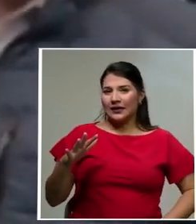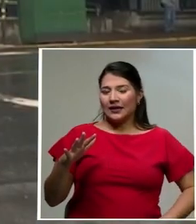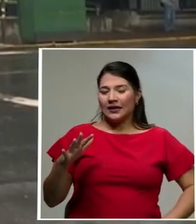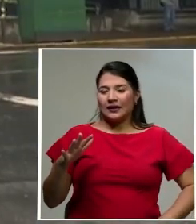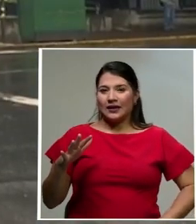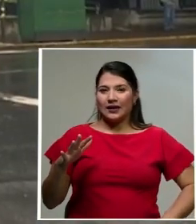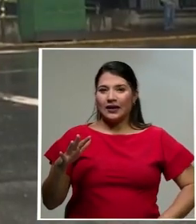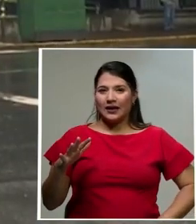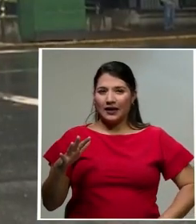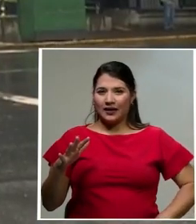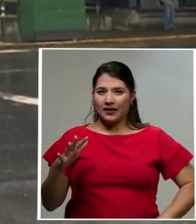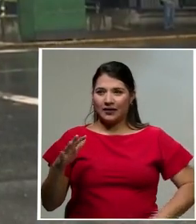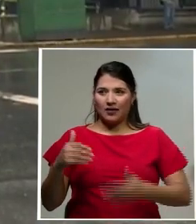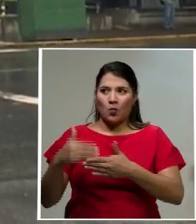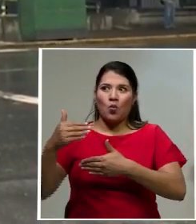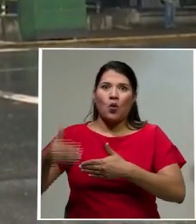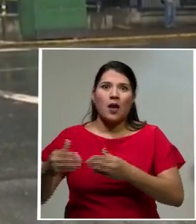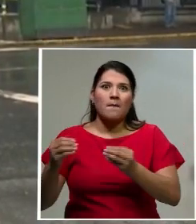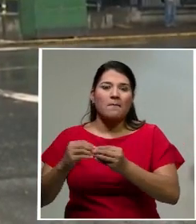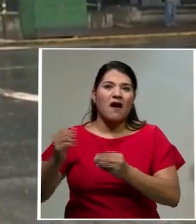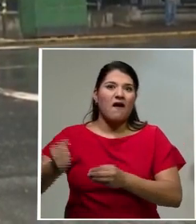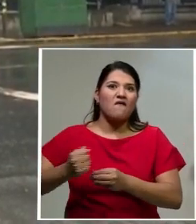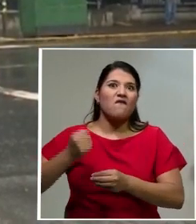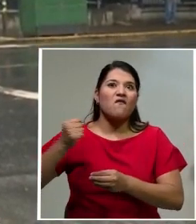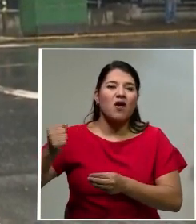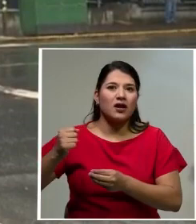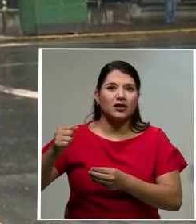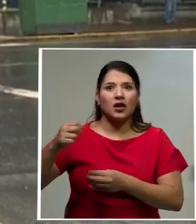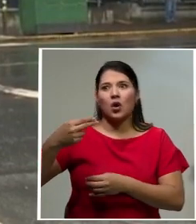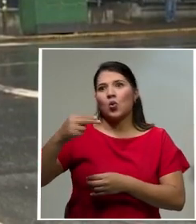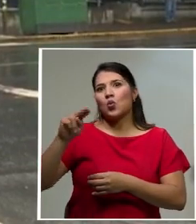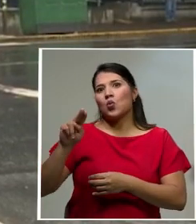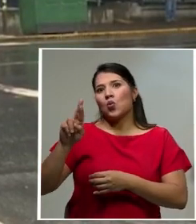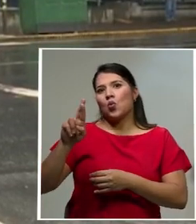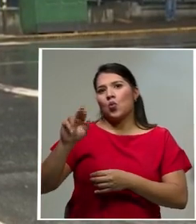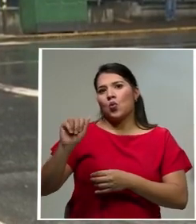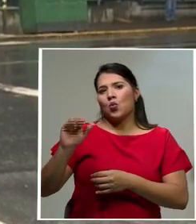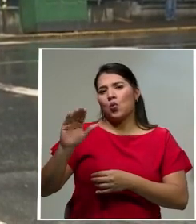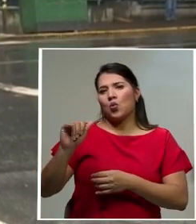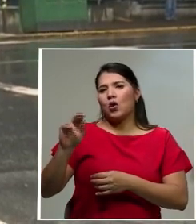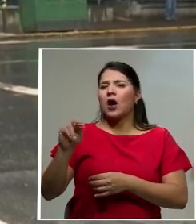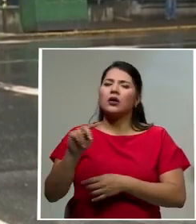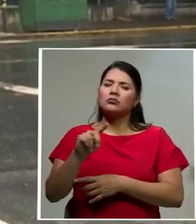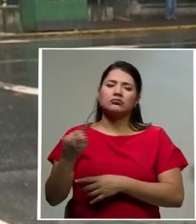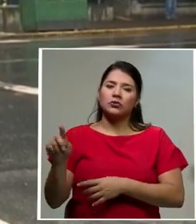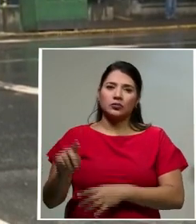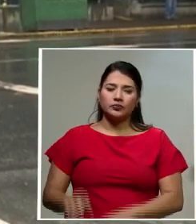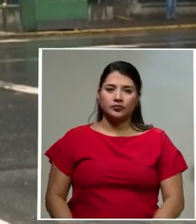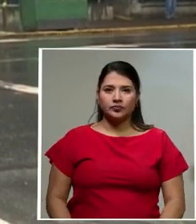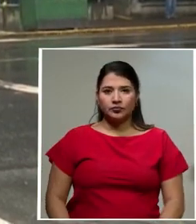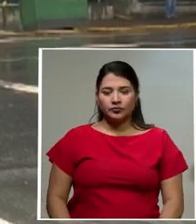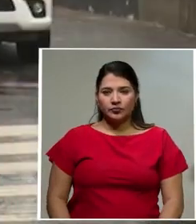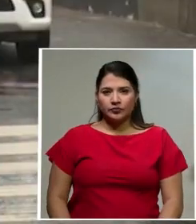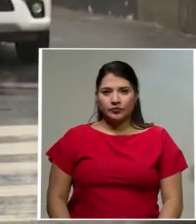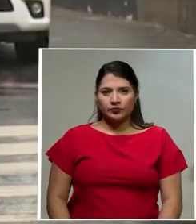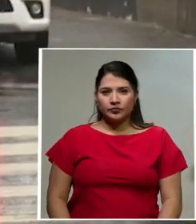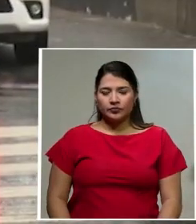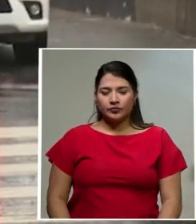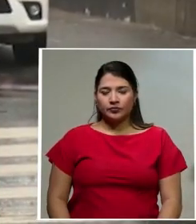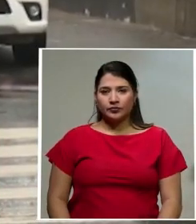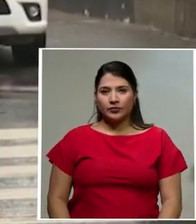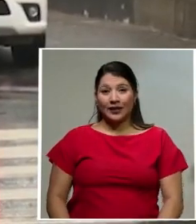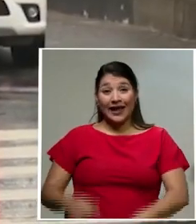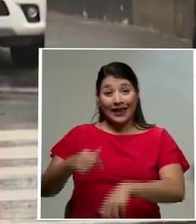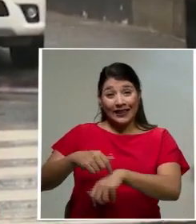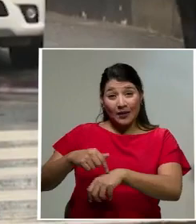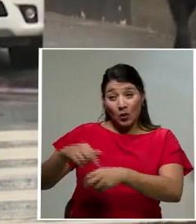una tormenta tropical, es decir, no se prevé que se intensifique para que se convierta en un huracán. La temporada